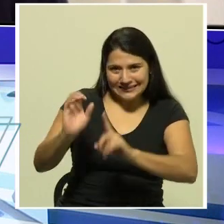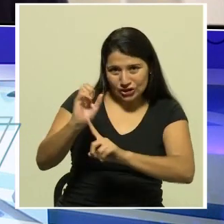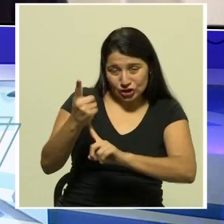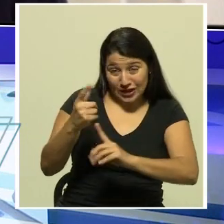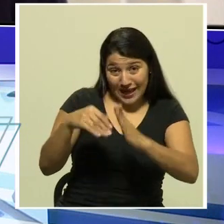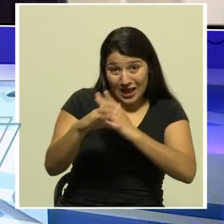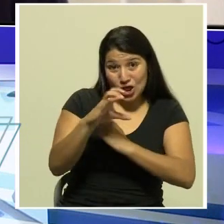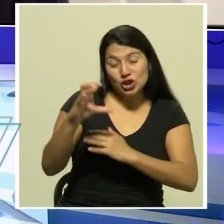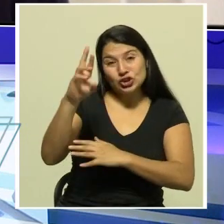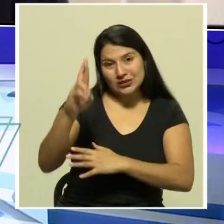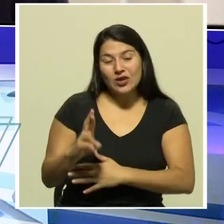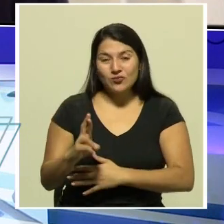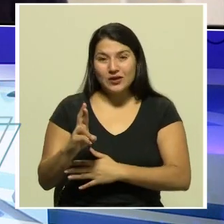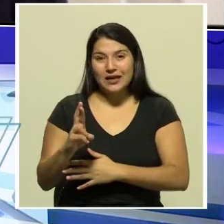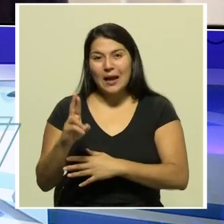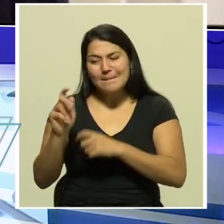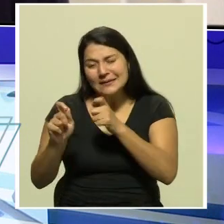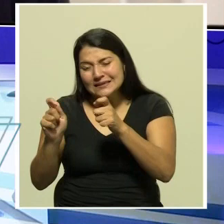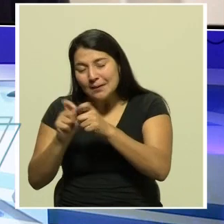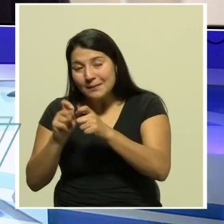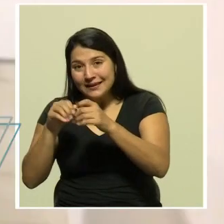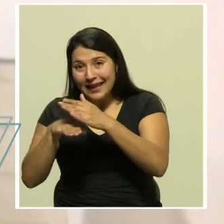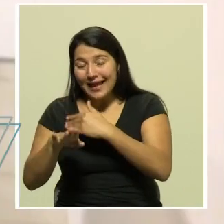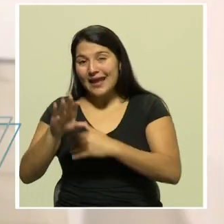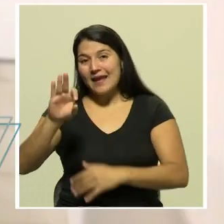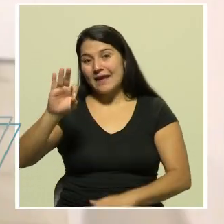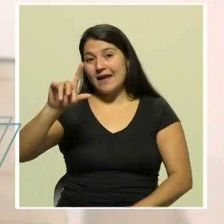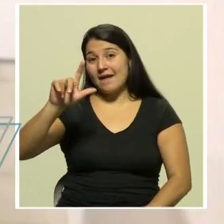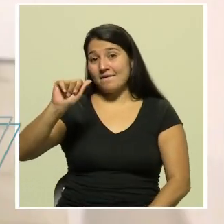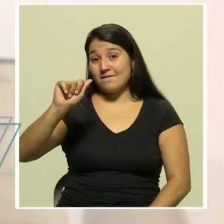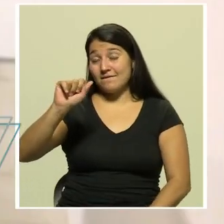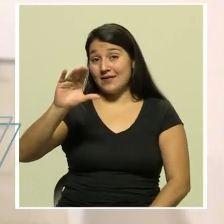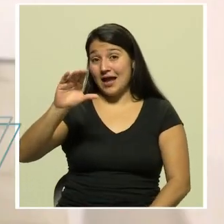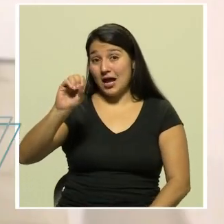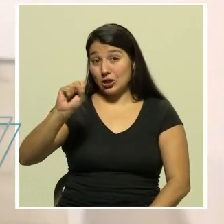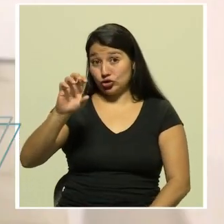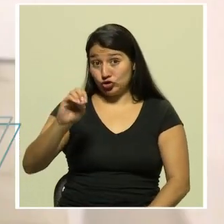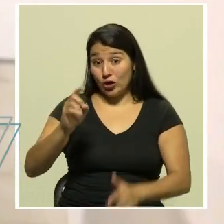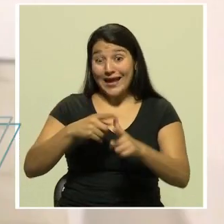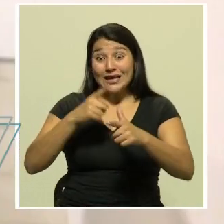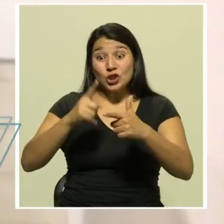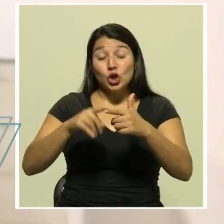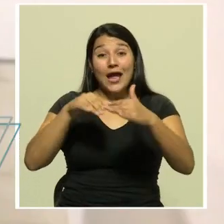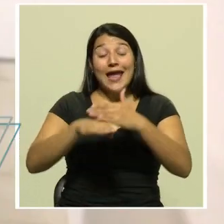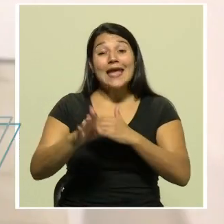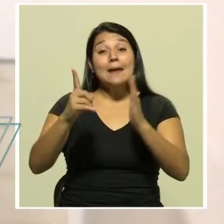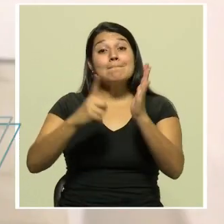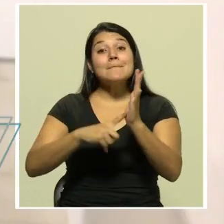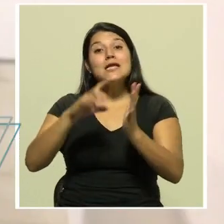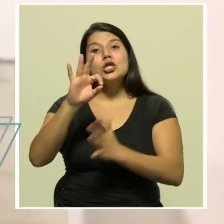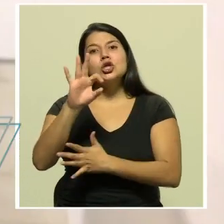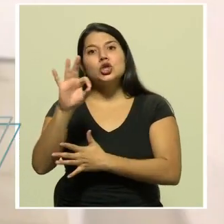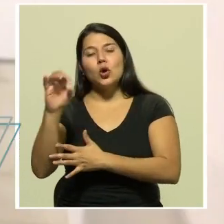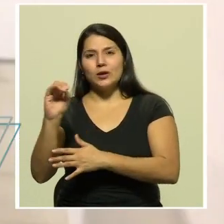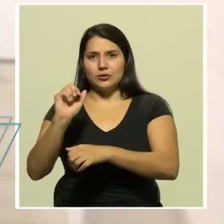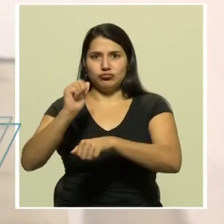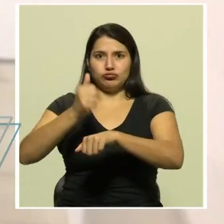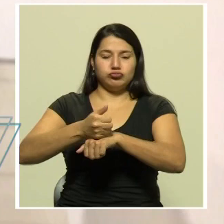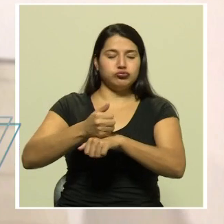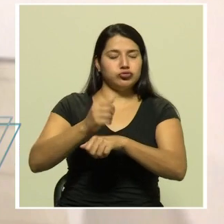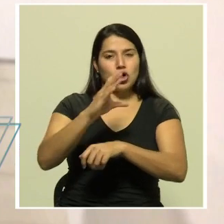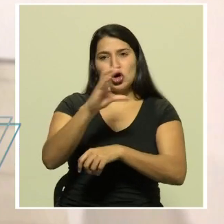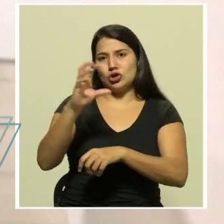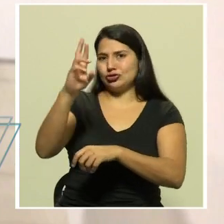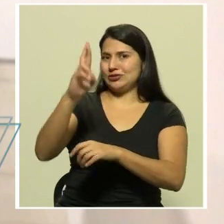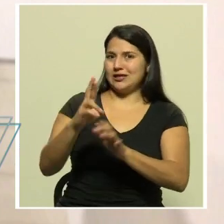y particularmente en la Flaxo. Entonces, en la década del 90 vamos a tener además un papel muy reluciente de Costa Rica